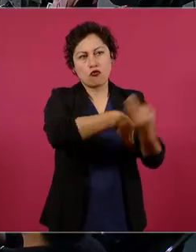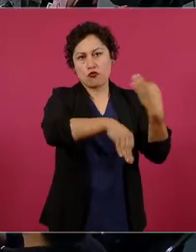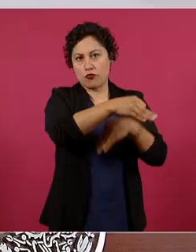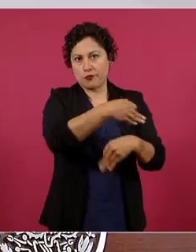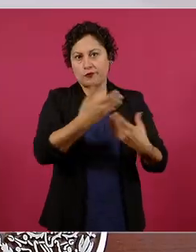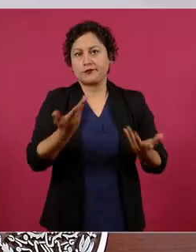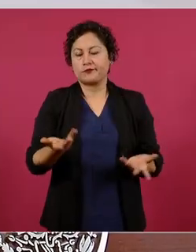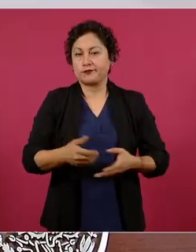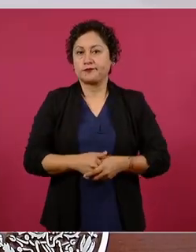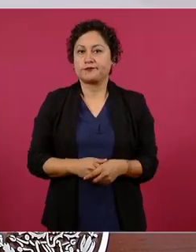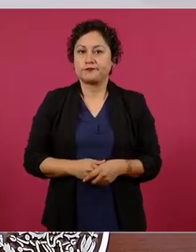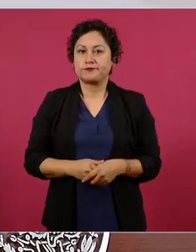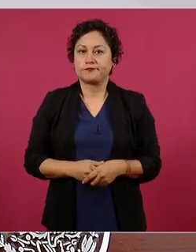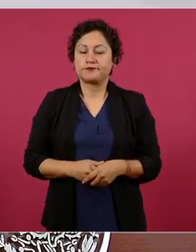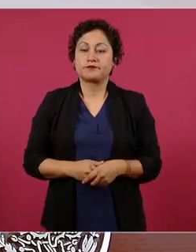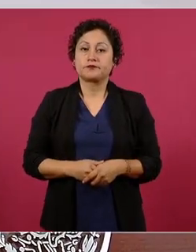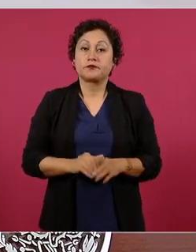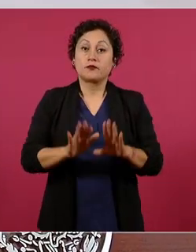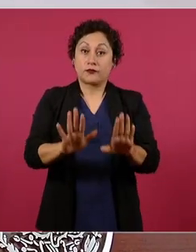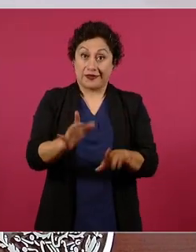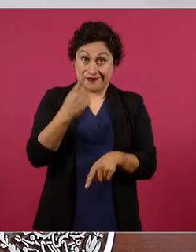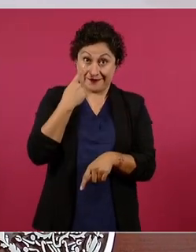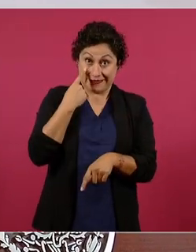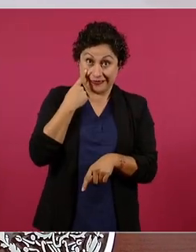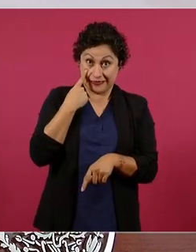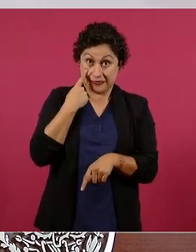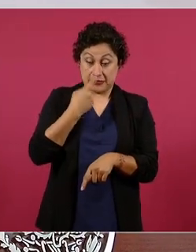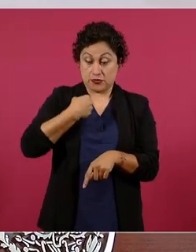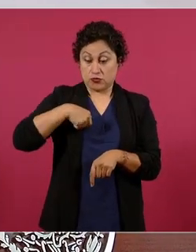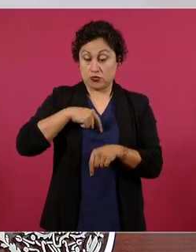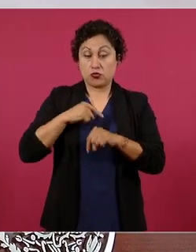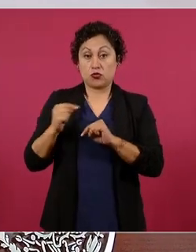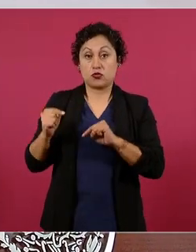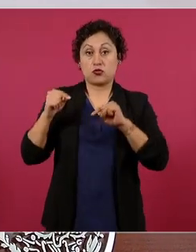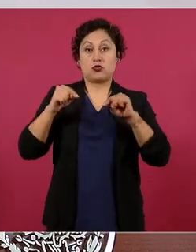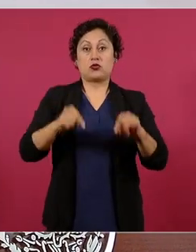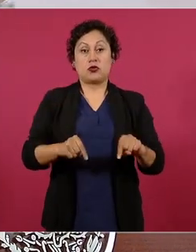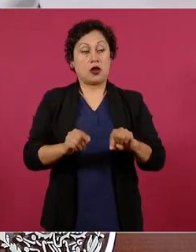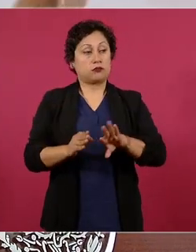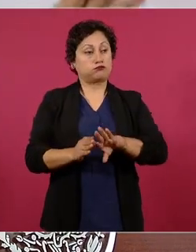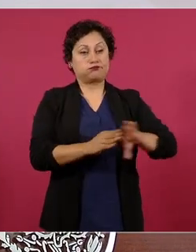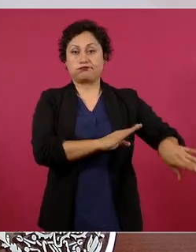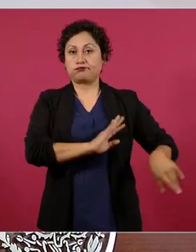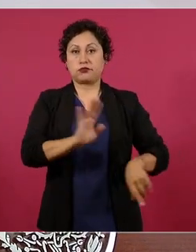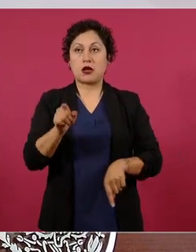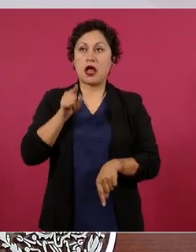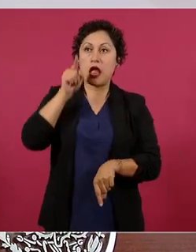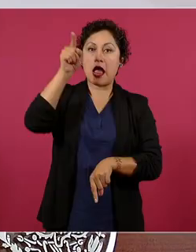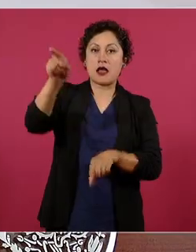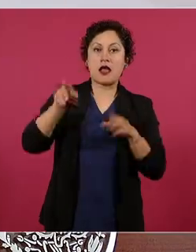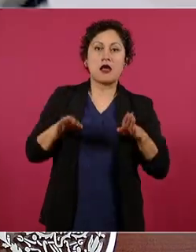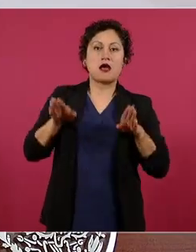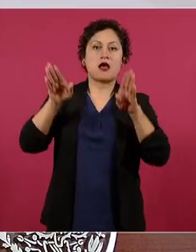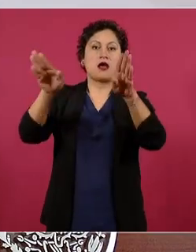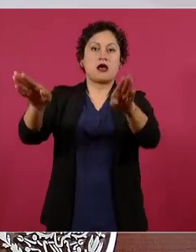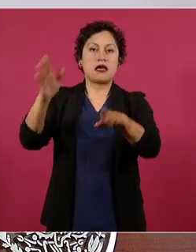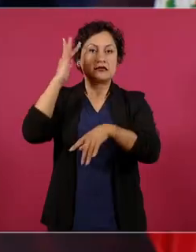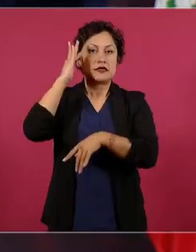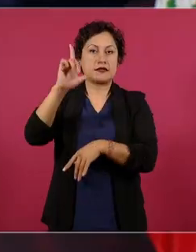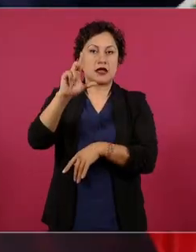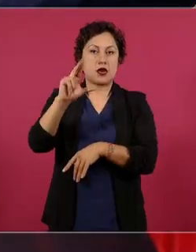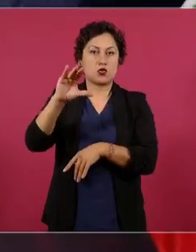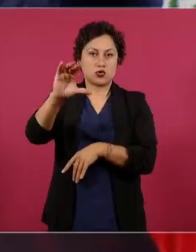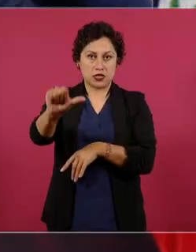algo parecido cuando decidimos hacer el aeropuerto en Santa Lucía y no se permitió y ya